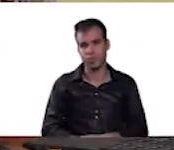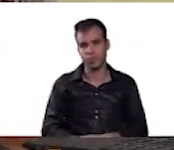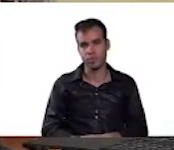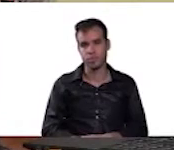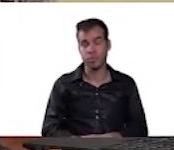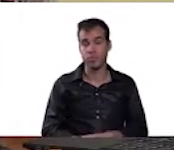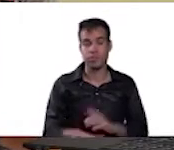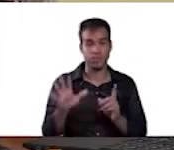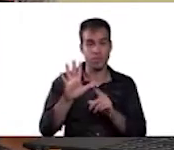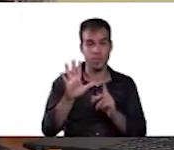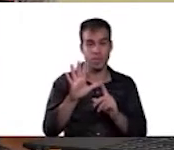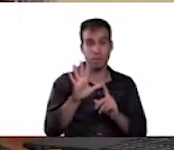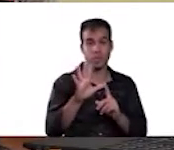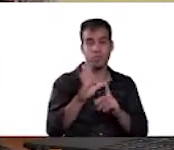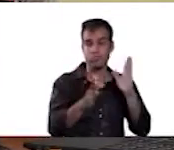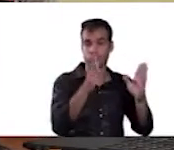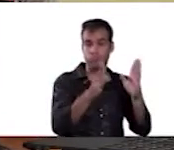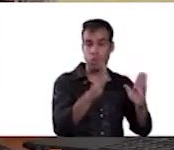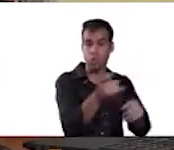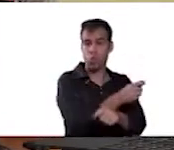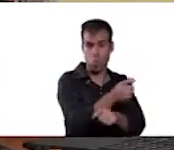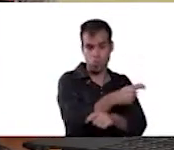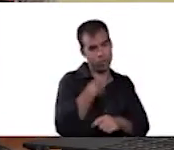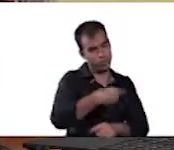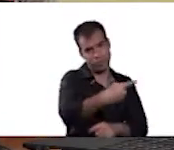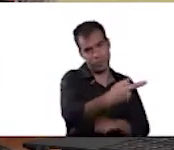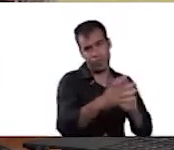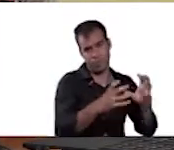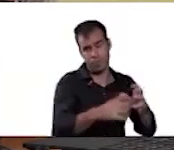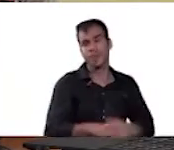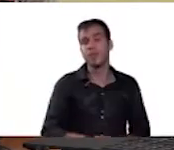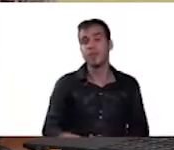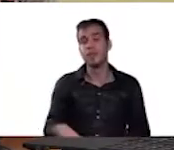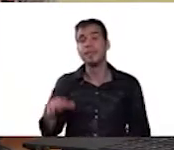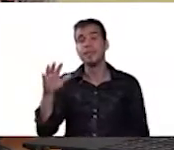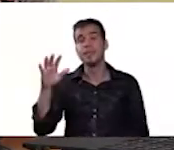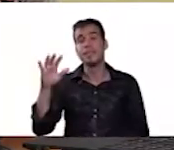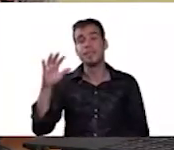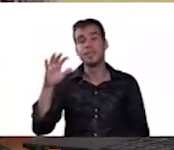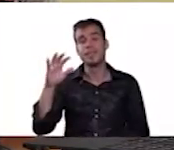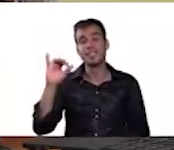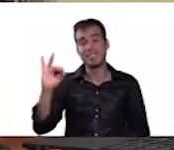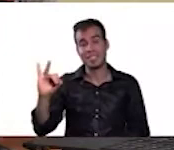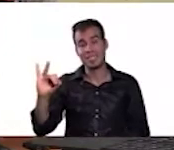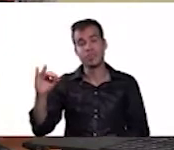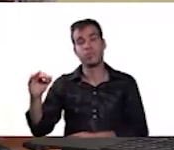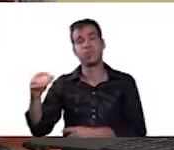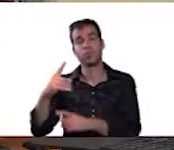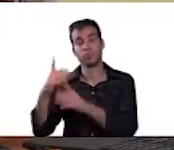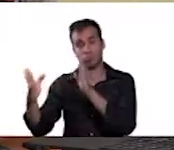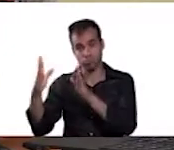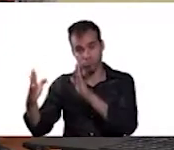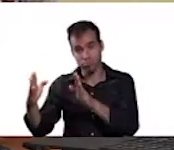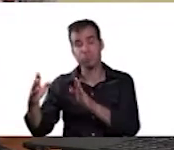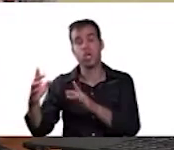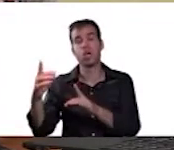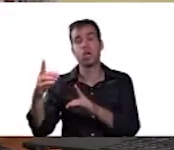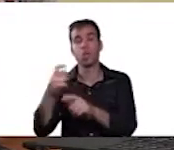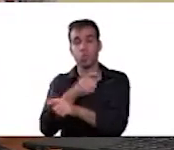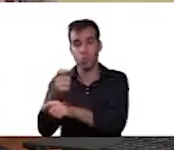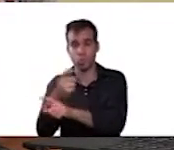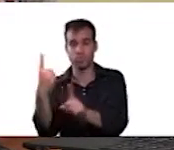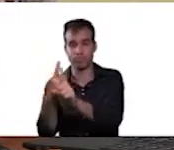que es el quinto semestre, curso regular, y séptimo semestre, curso por encuentro. Aquí el objetivo